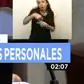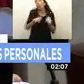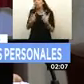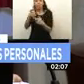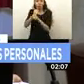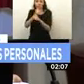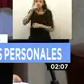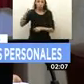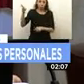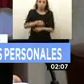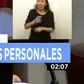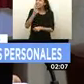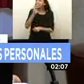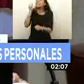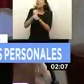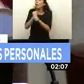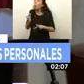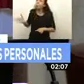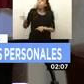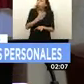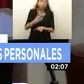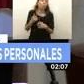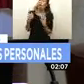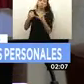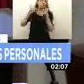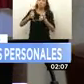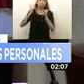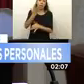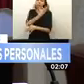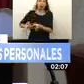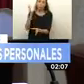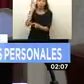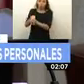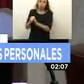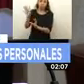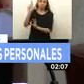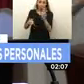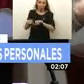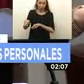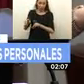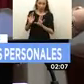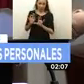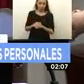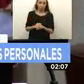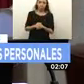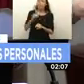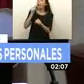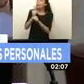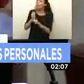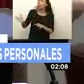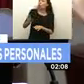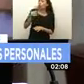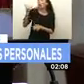presupuesto es imposible que haya pleno empleo Entonces ese pleno empleo se puede dar a través de mucha obra pública